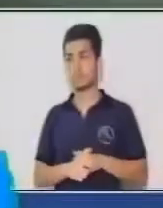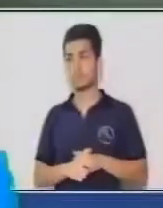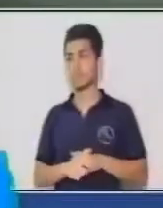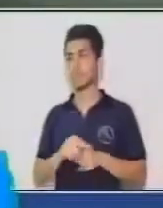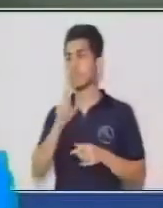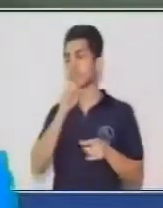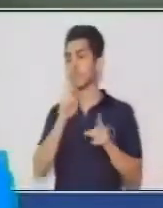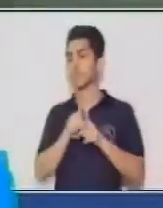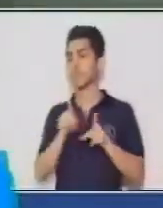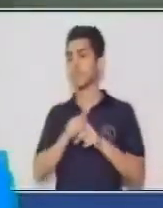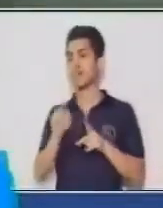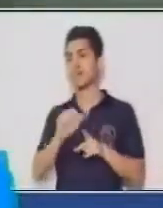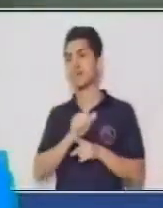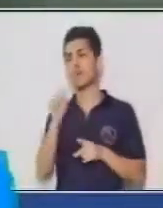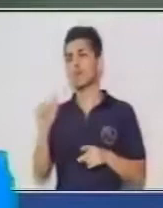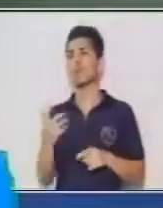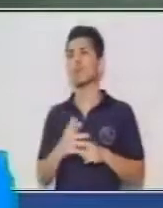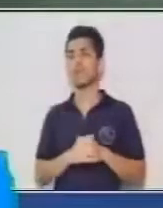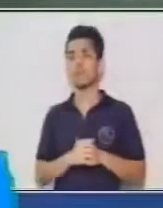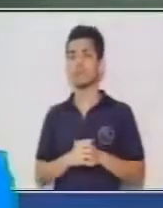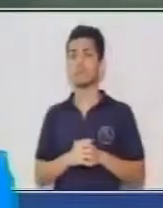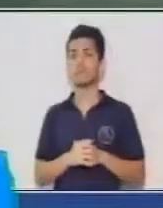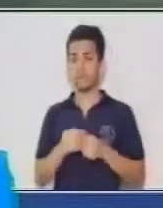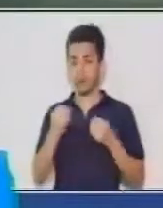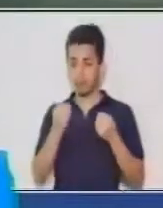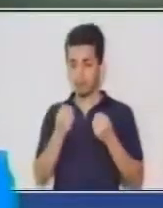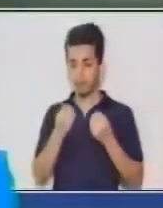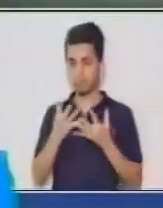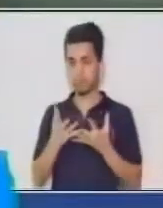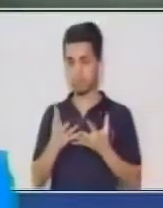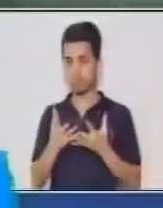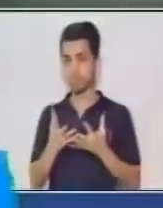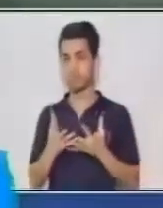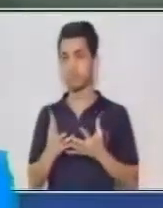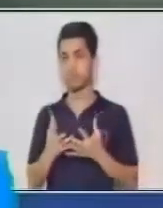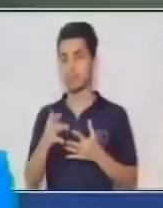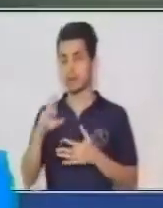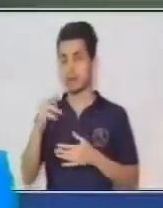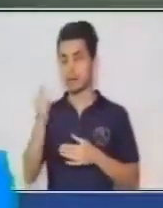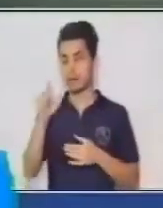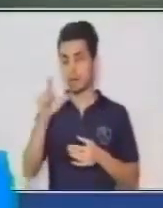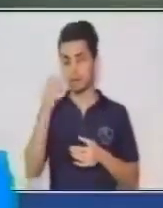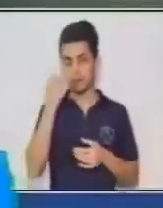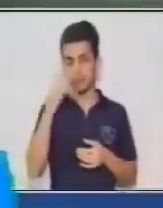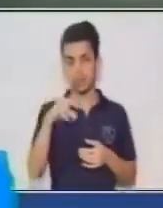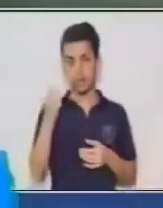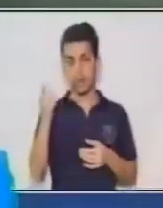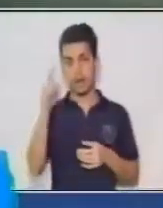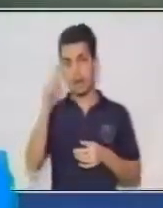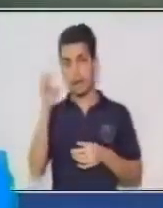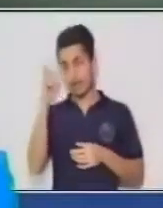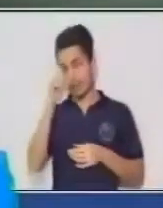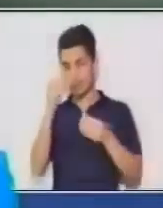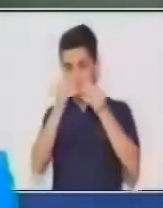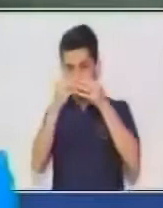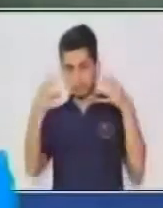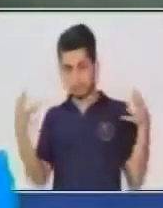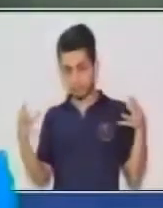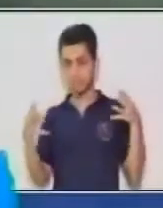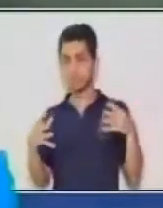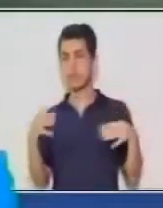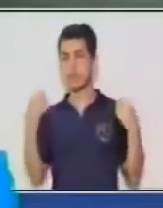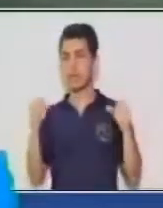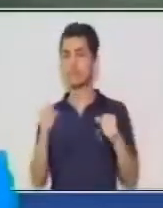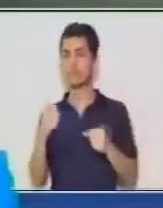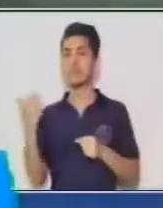También, otra característica, las expresiones racionales, los polinomios que forman a las